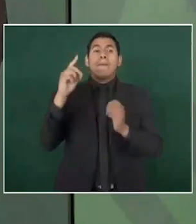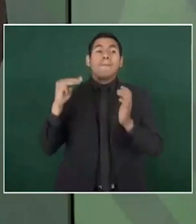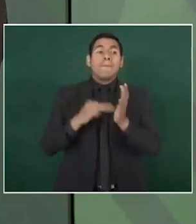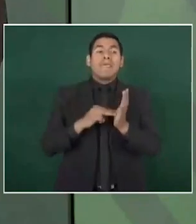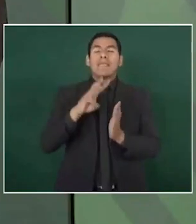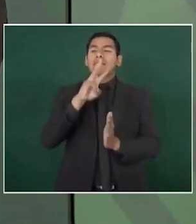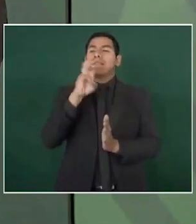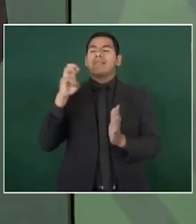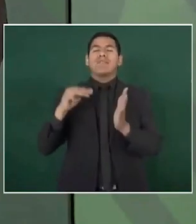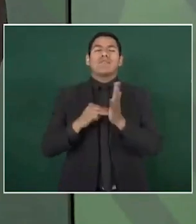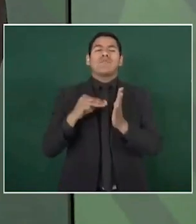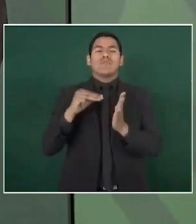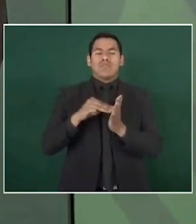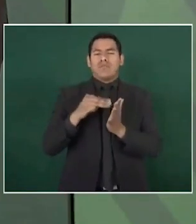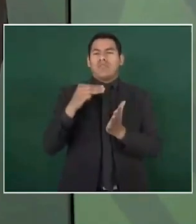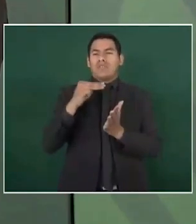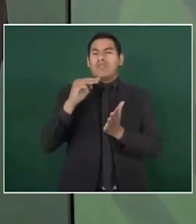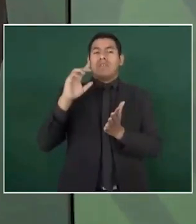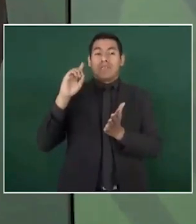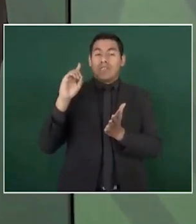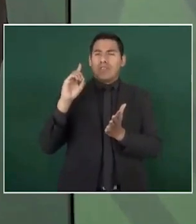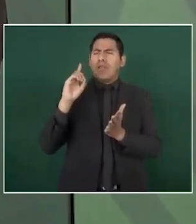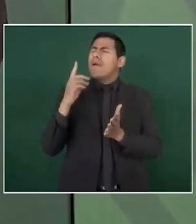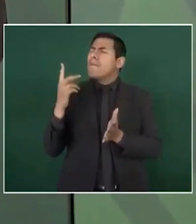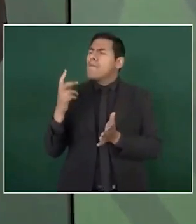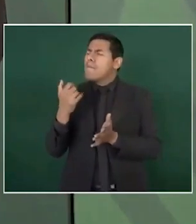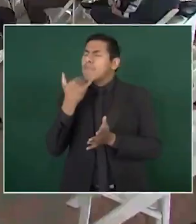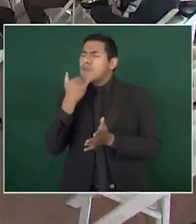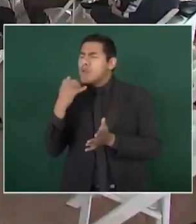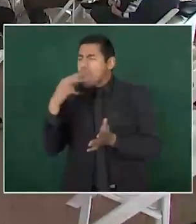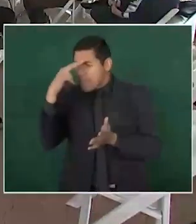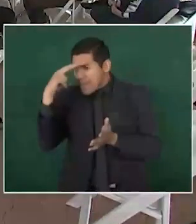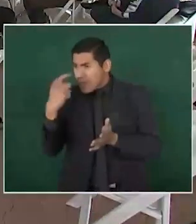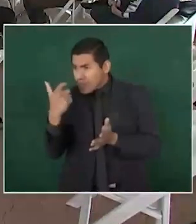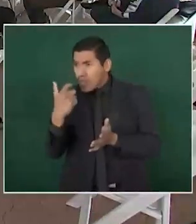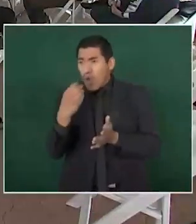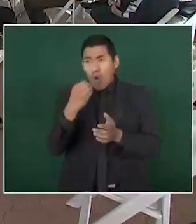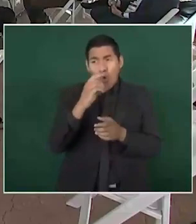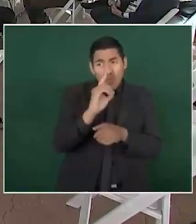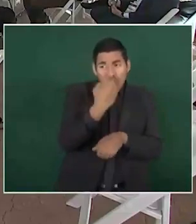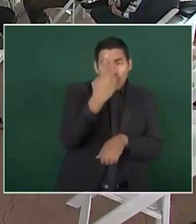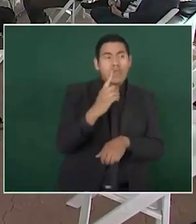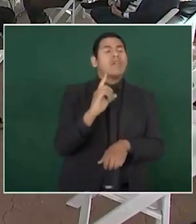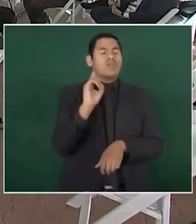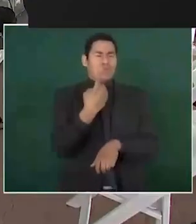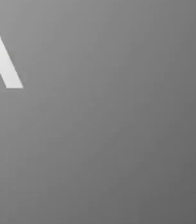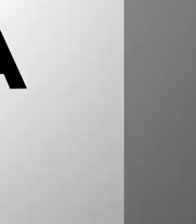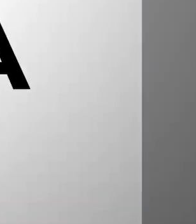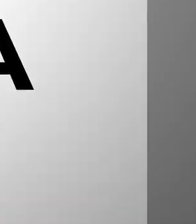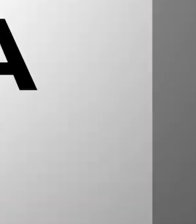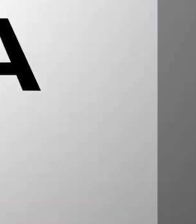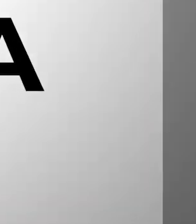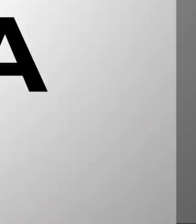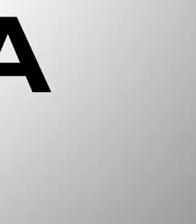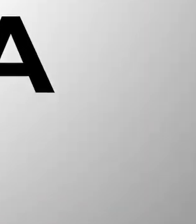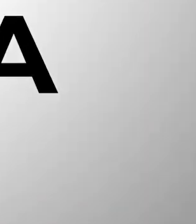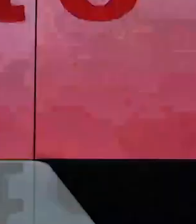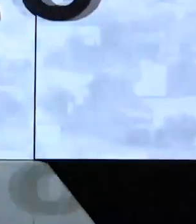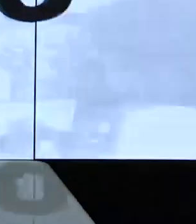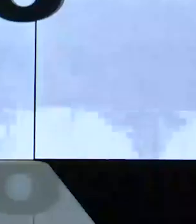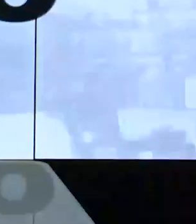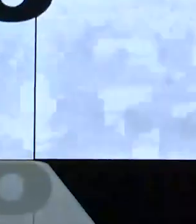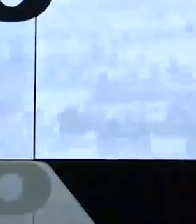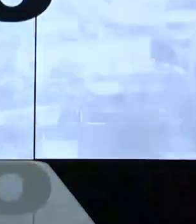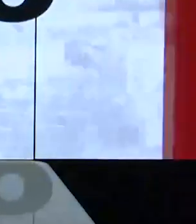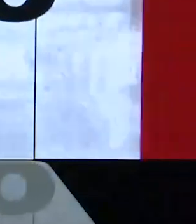$1,300 millones en Mexicali. ¿De pesos o dólares? De dólares, presidente. Bueno.